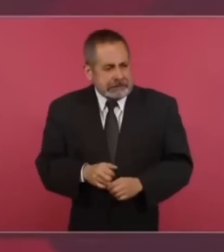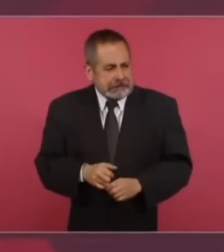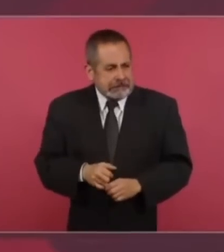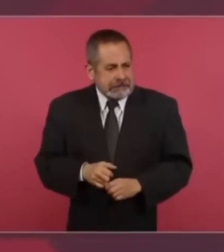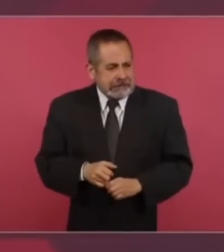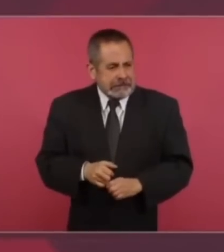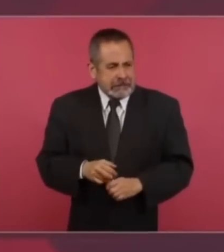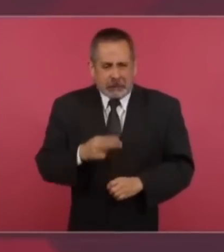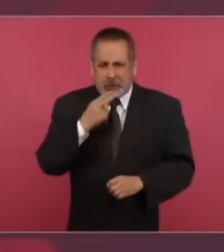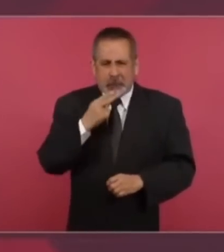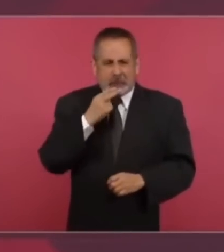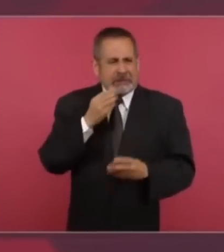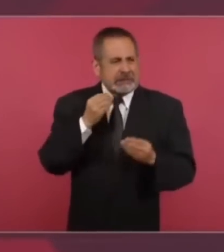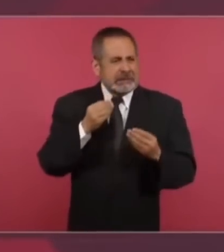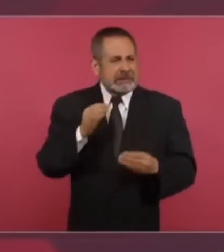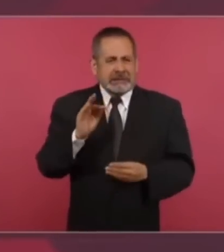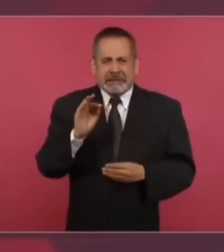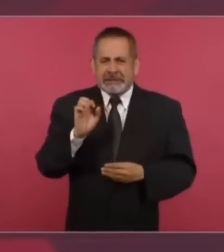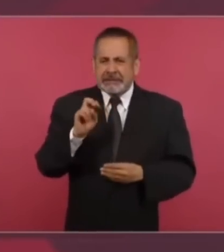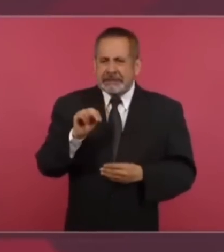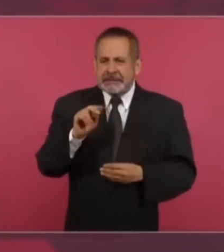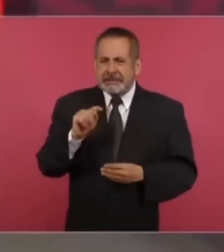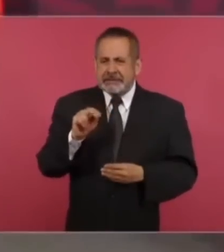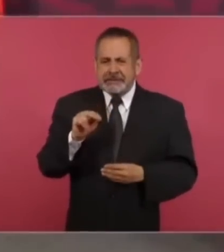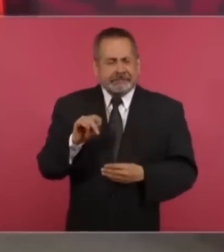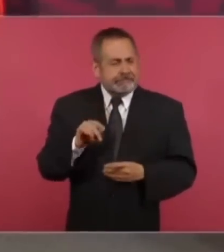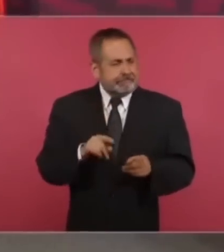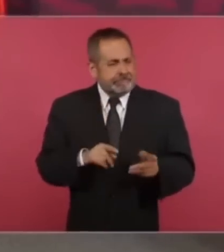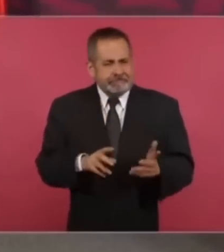No es